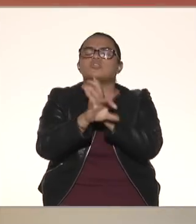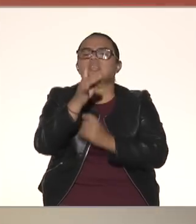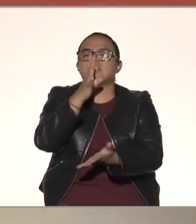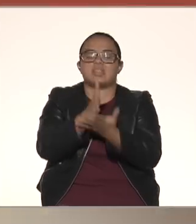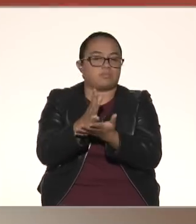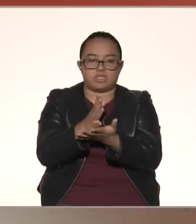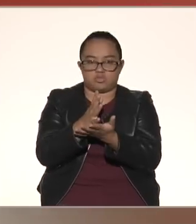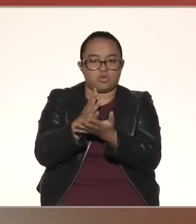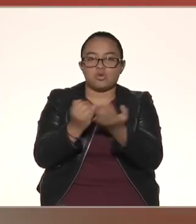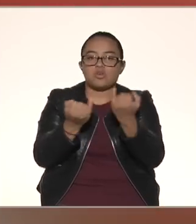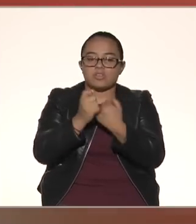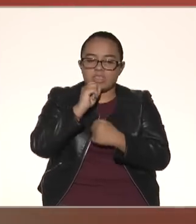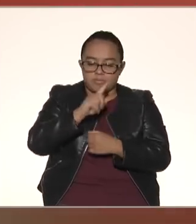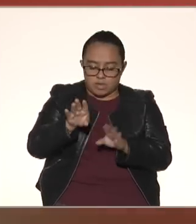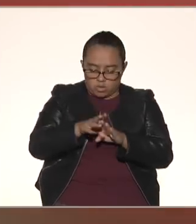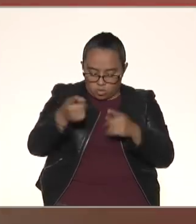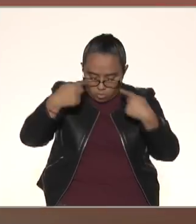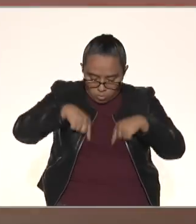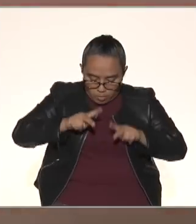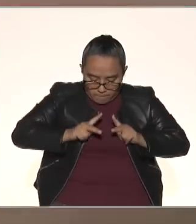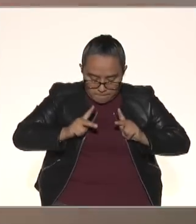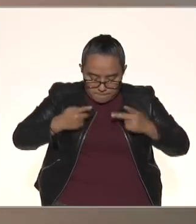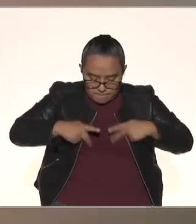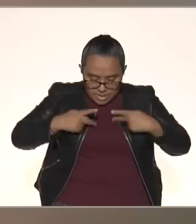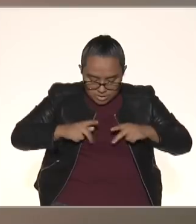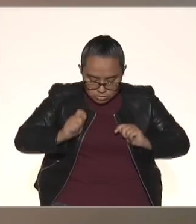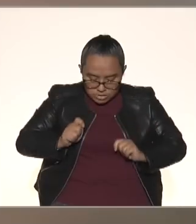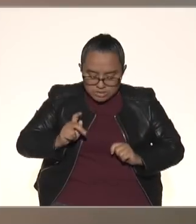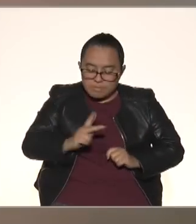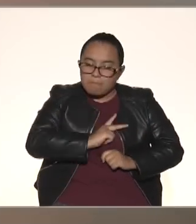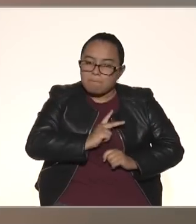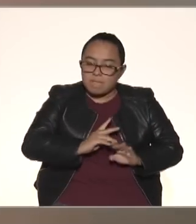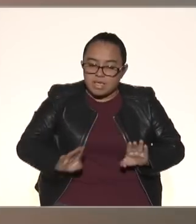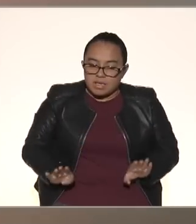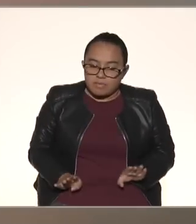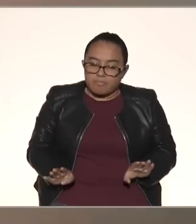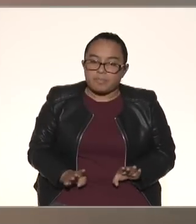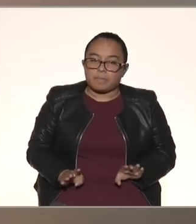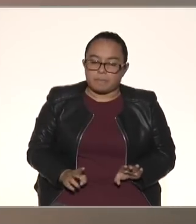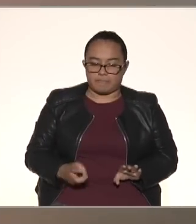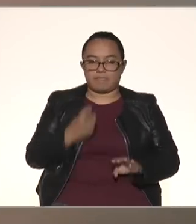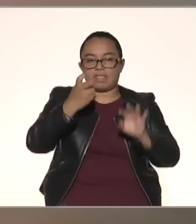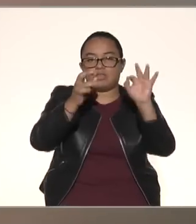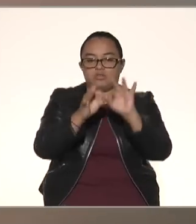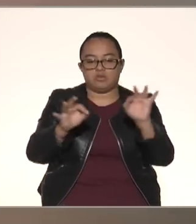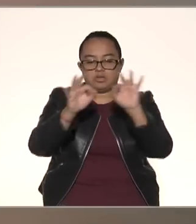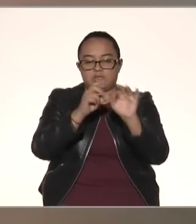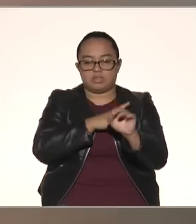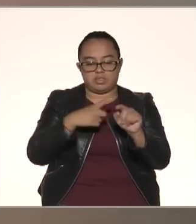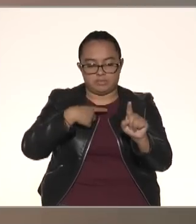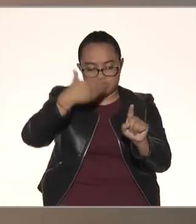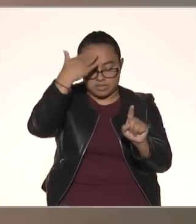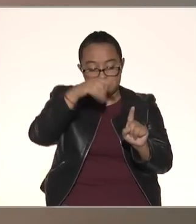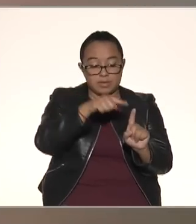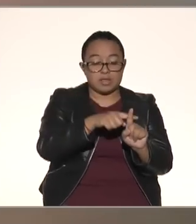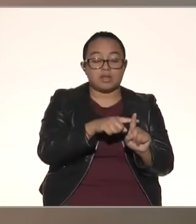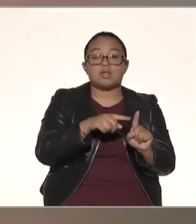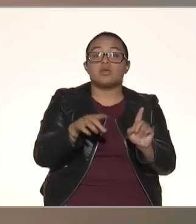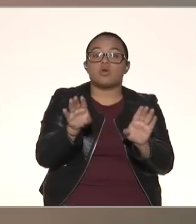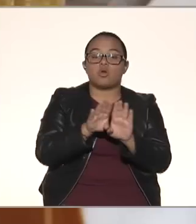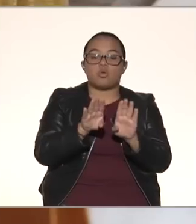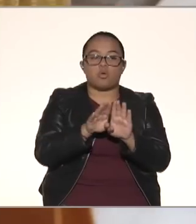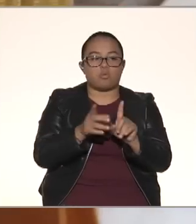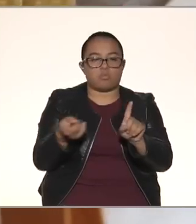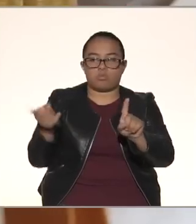es un concepto moral. Muy importante tenerlo en cuenta como piedra de toque. La es moral porque tiene al otro como